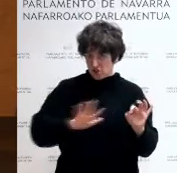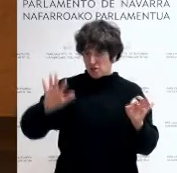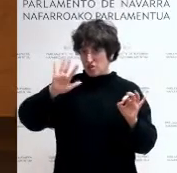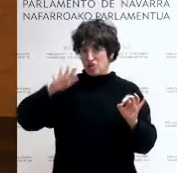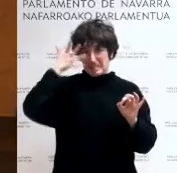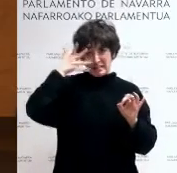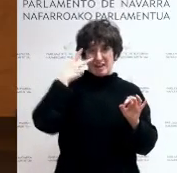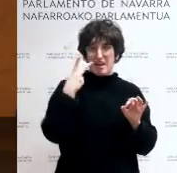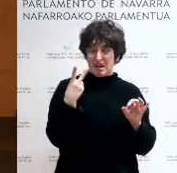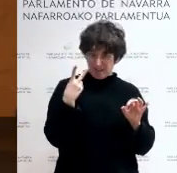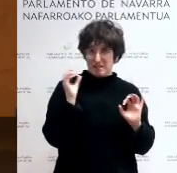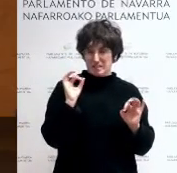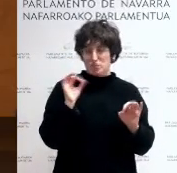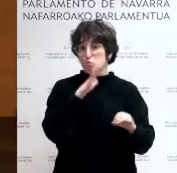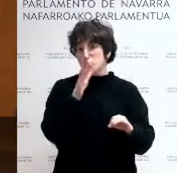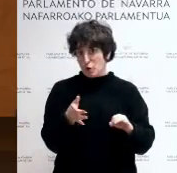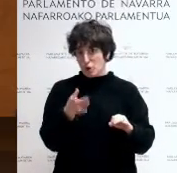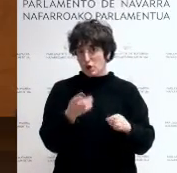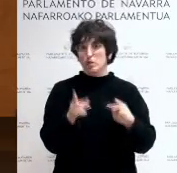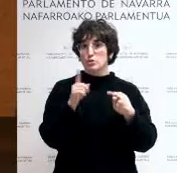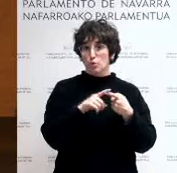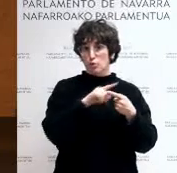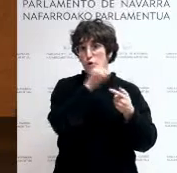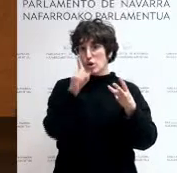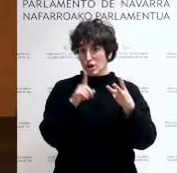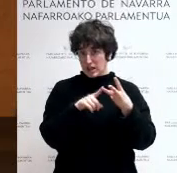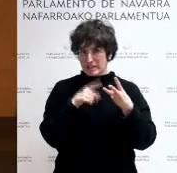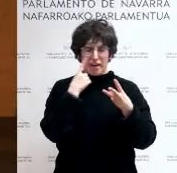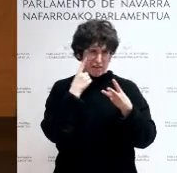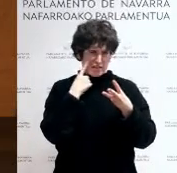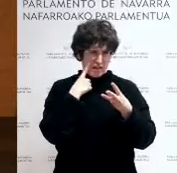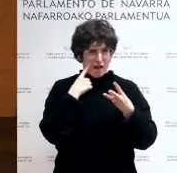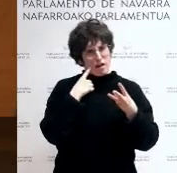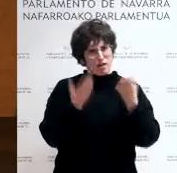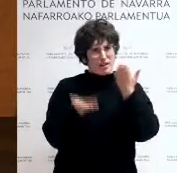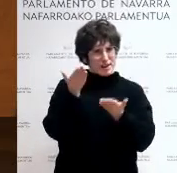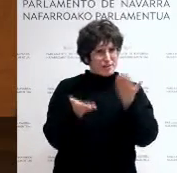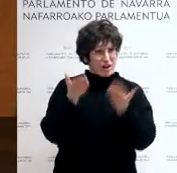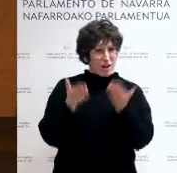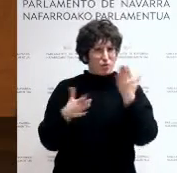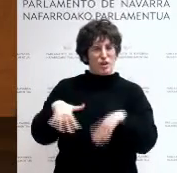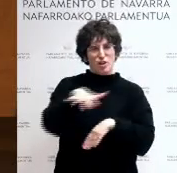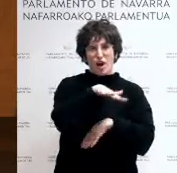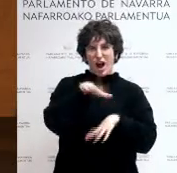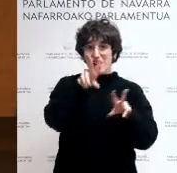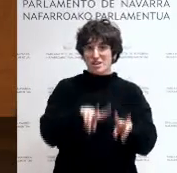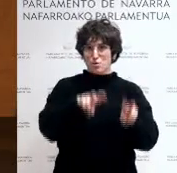hemos planteado los puntos 1 y 3, para que se evalúe esta nueva área que se quiere poner en marcha y para que se vea